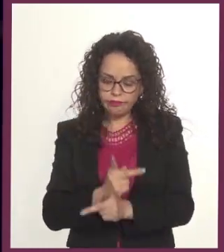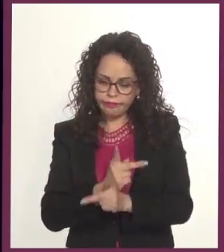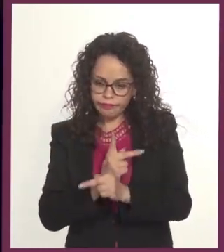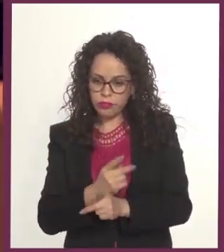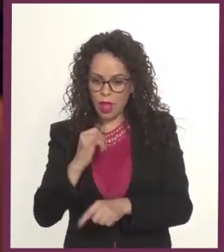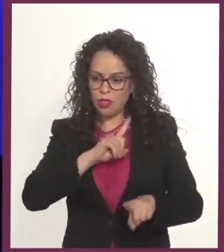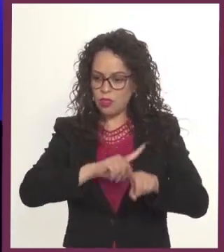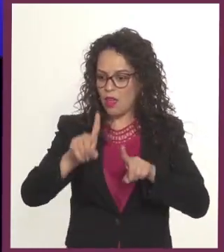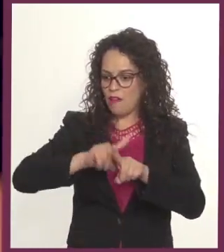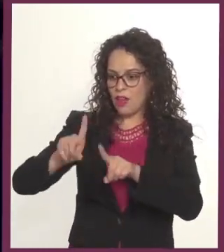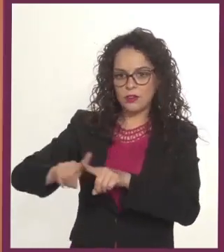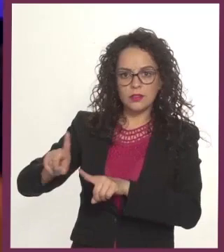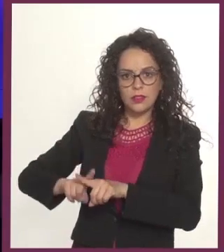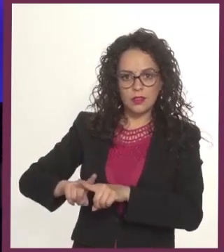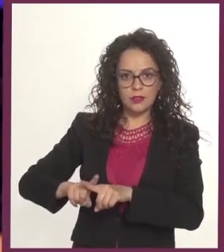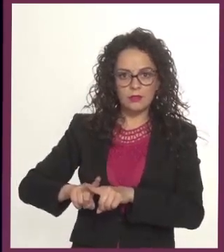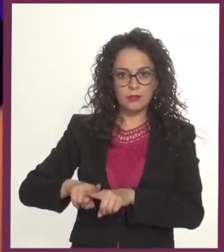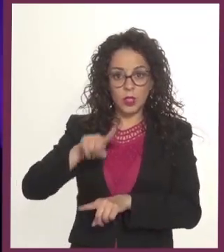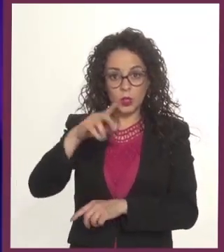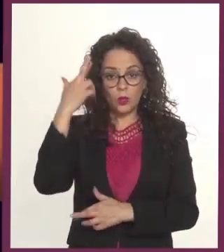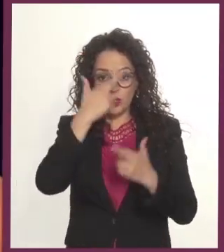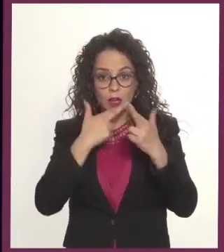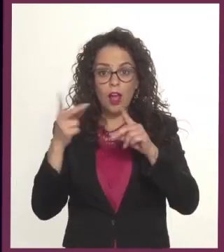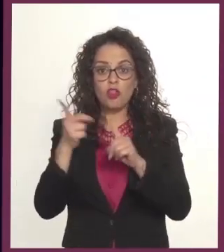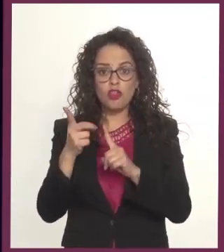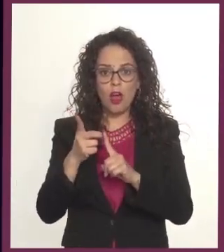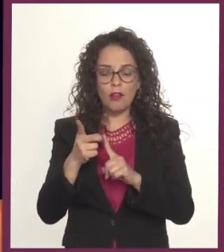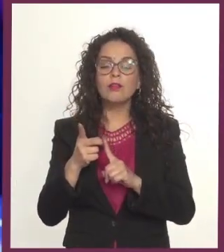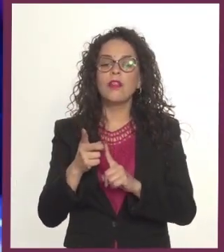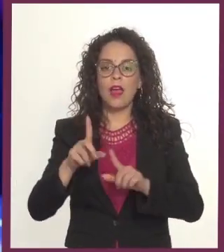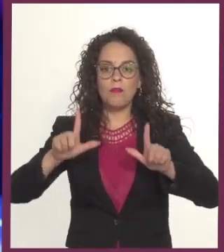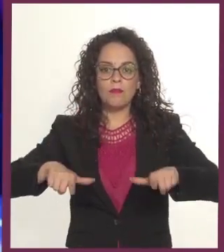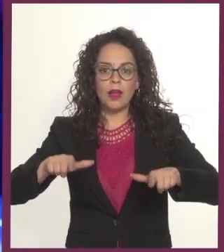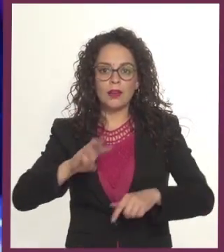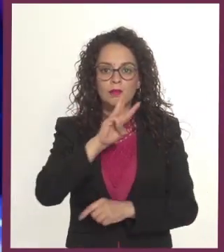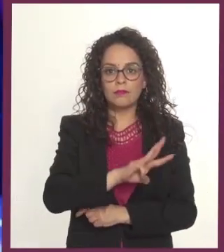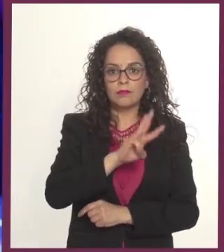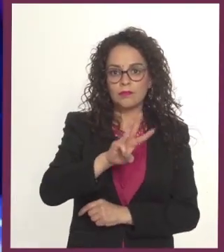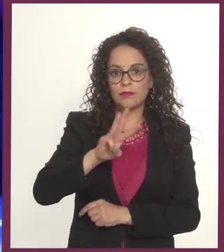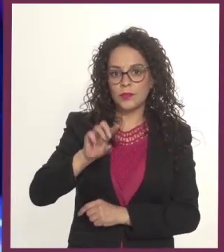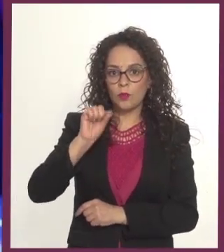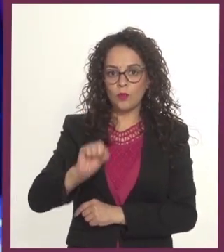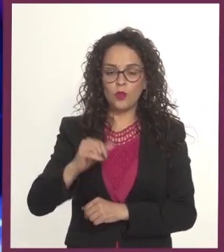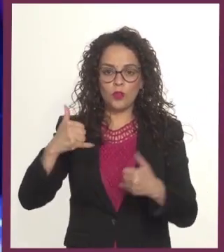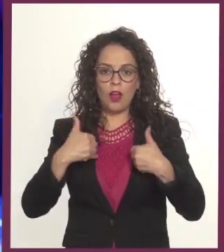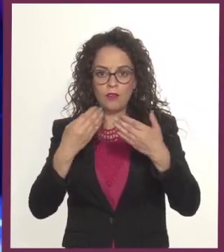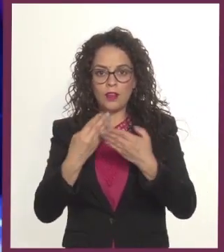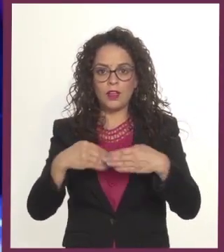respeto, la tolerancia y la diversidad. Chécalo en